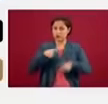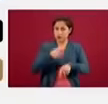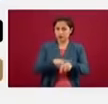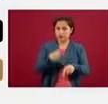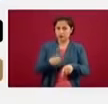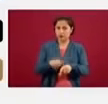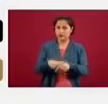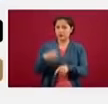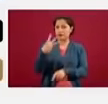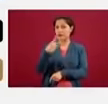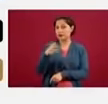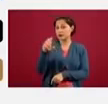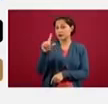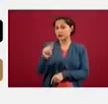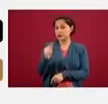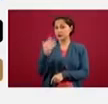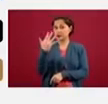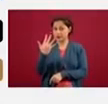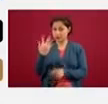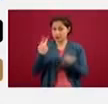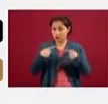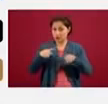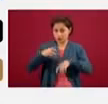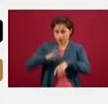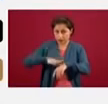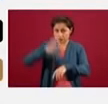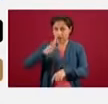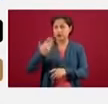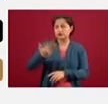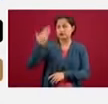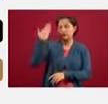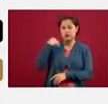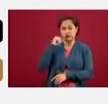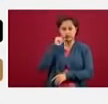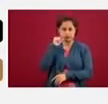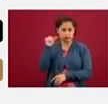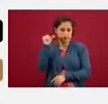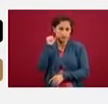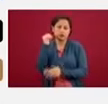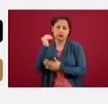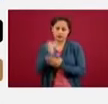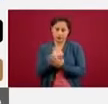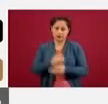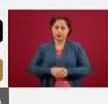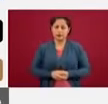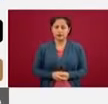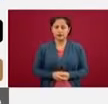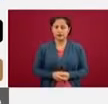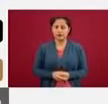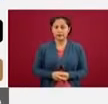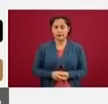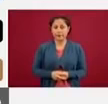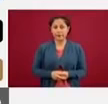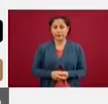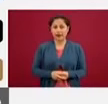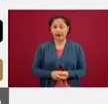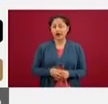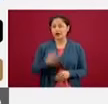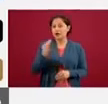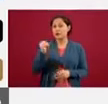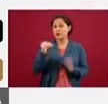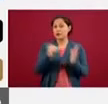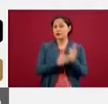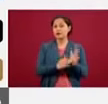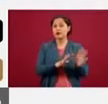de contagio son contados por miles. Es la etapa más crítica en el avance de una epidemia, pues significa que la enfermedad ya